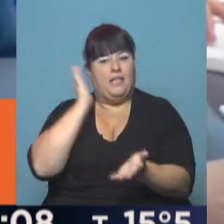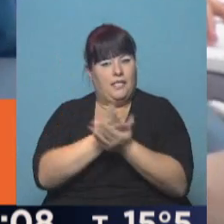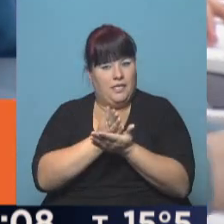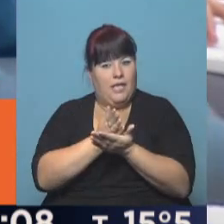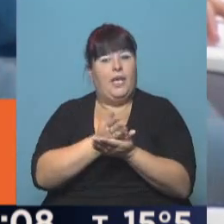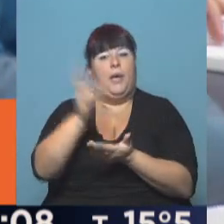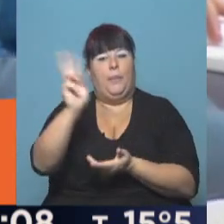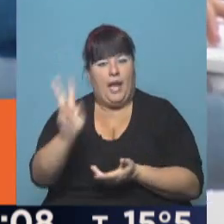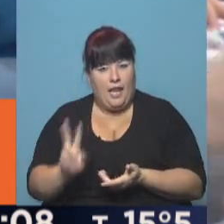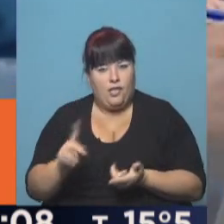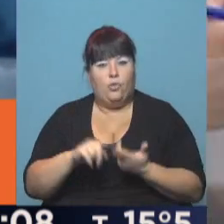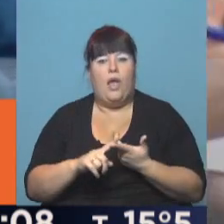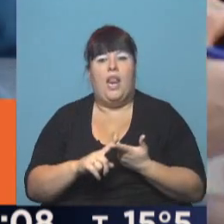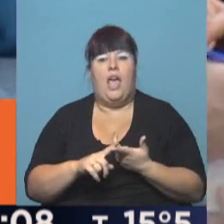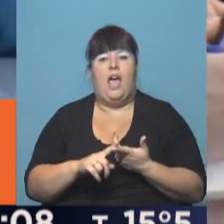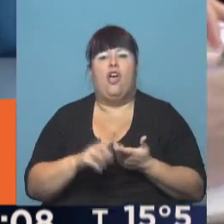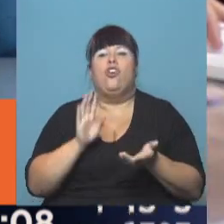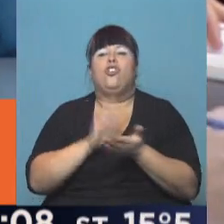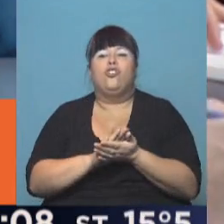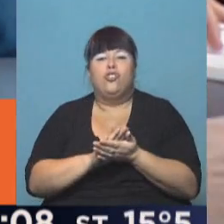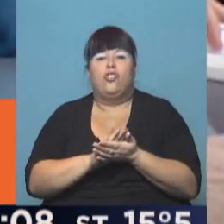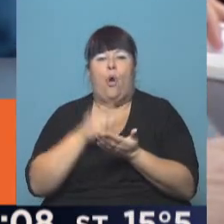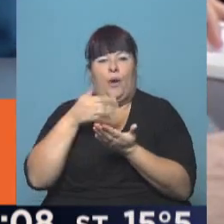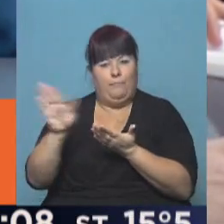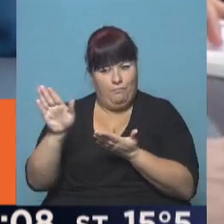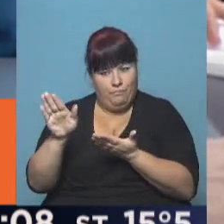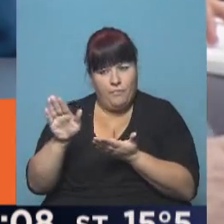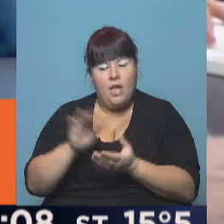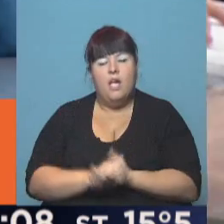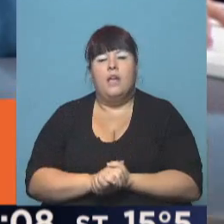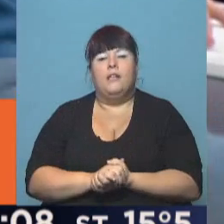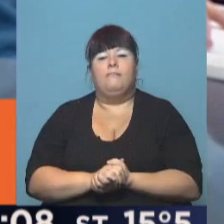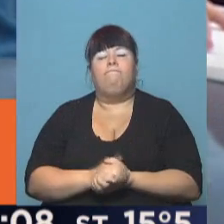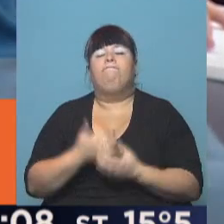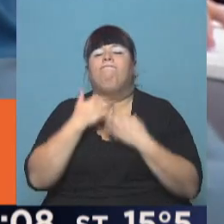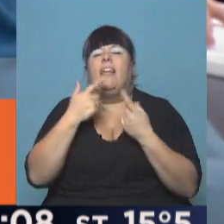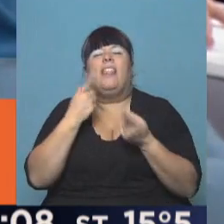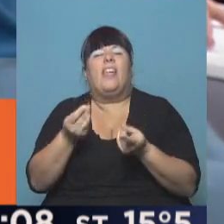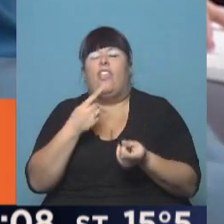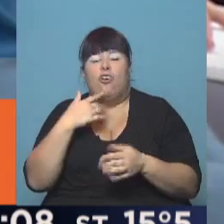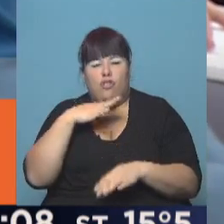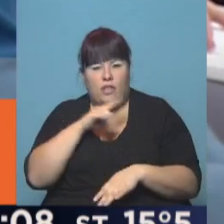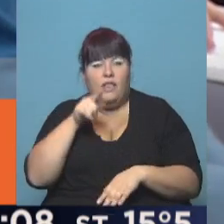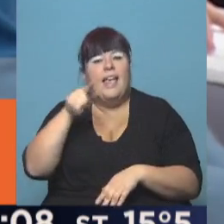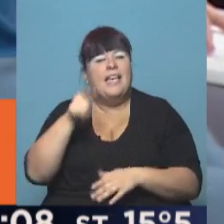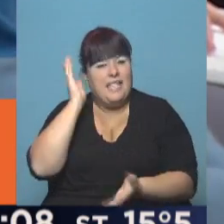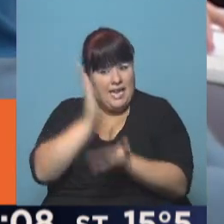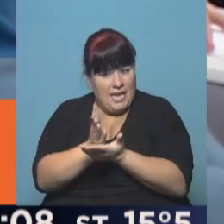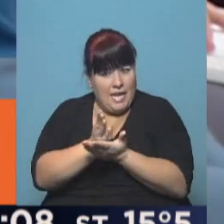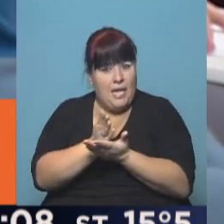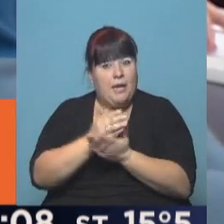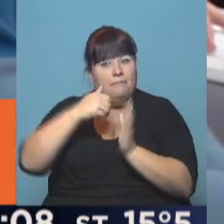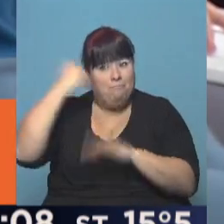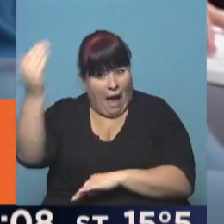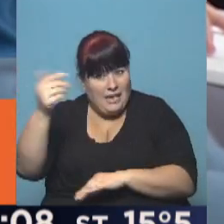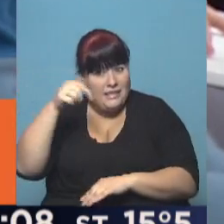a Venezuela en el sentido de la exclusión. No sabemos a qué se refería. ¿Estas sanciones serían mayores de las que